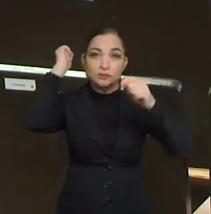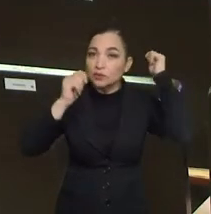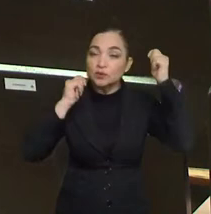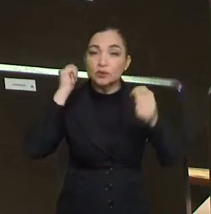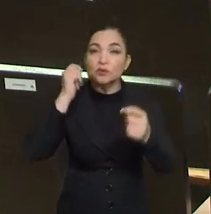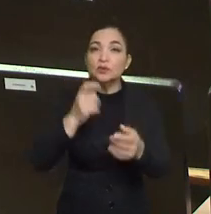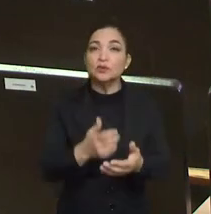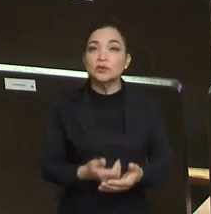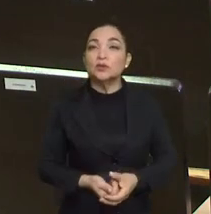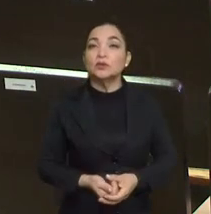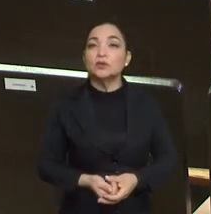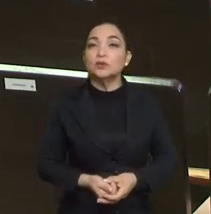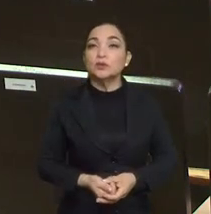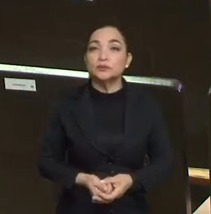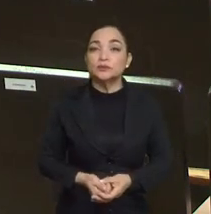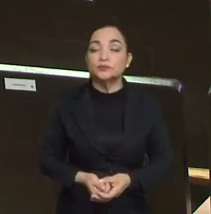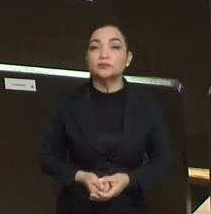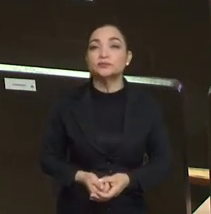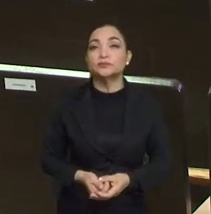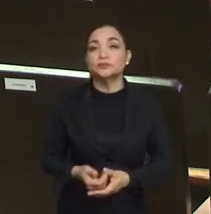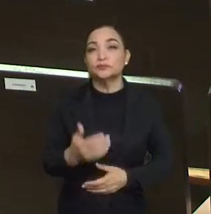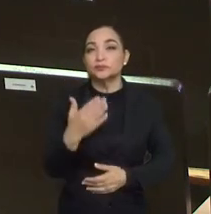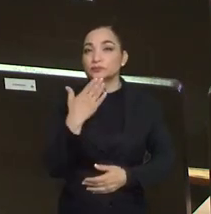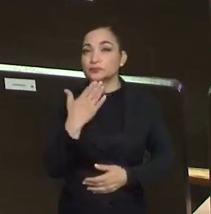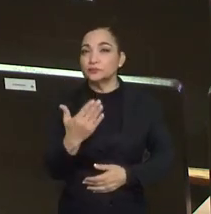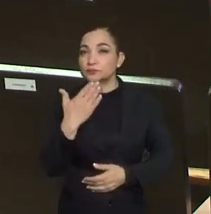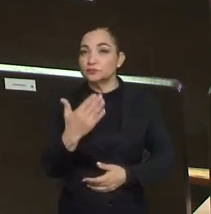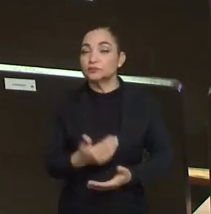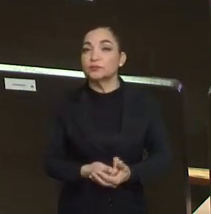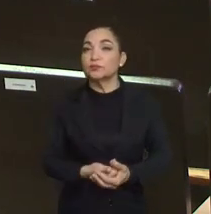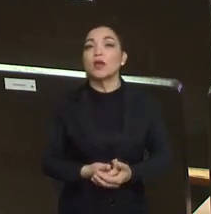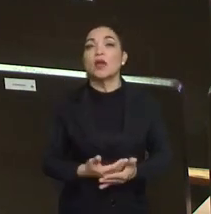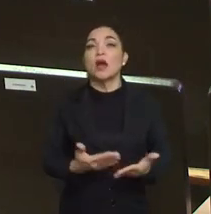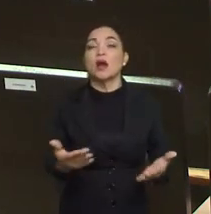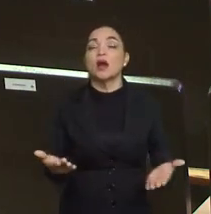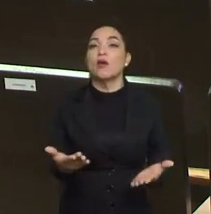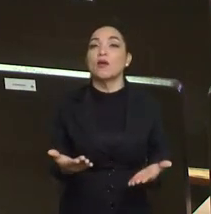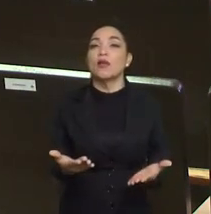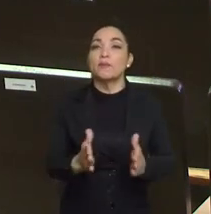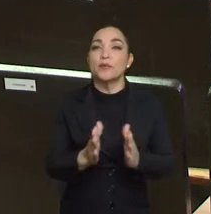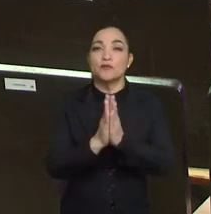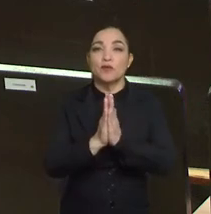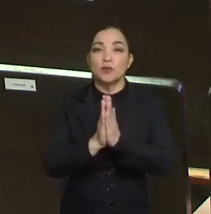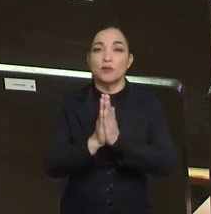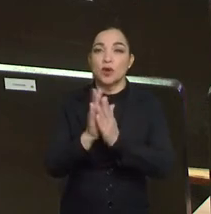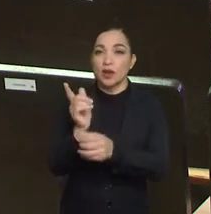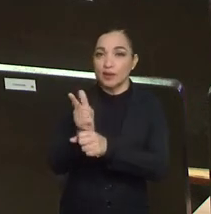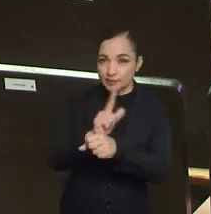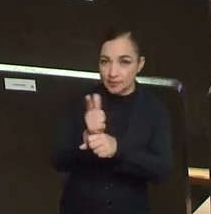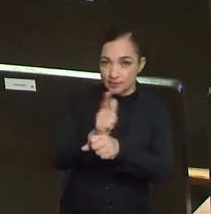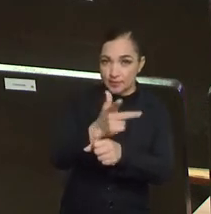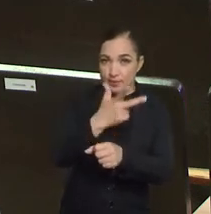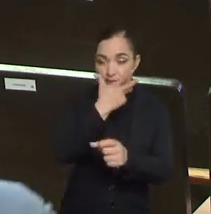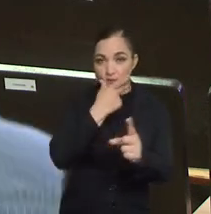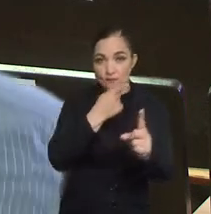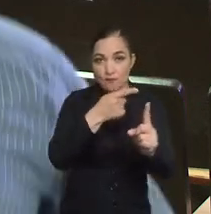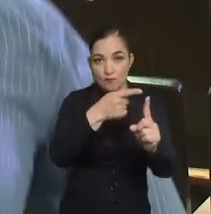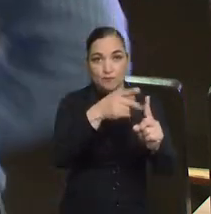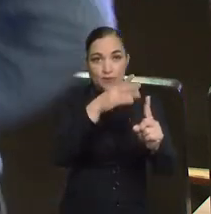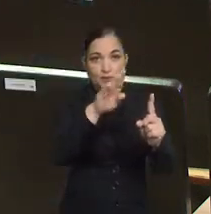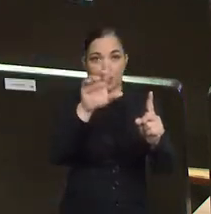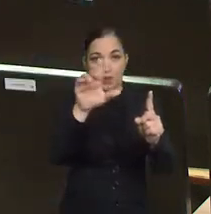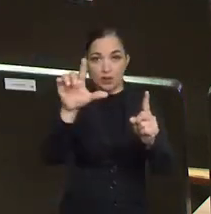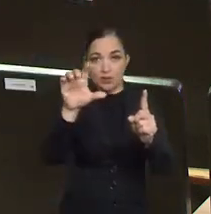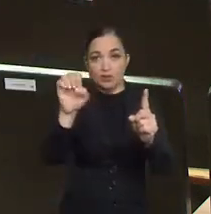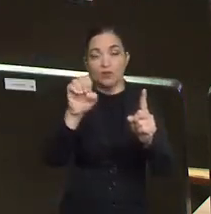Después del tianguis. Muy bien. Le voy a pedir al licenciado Bello que